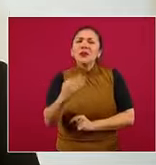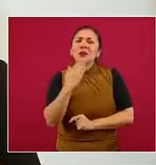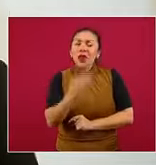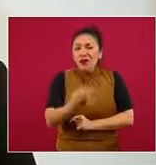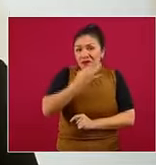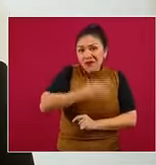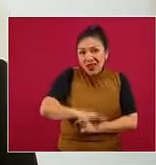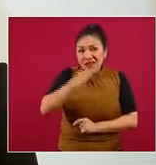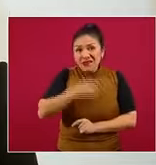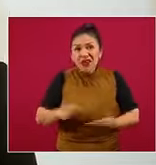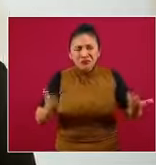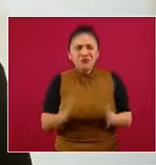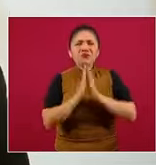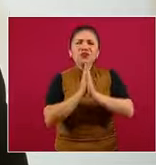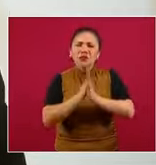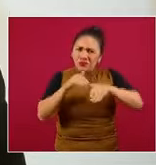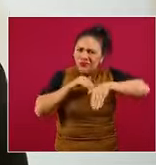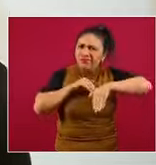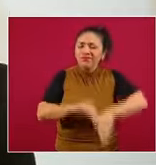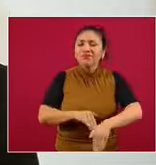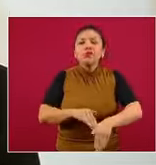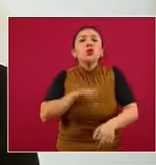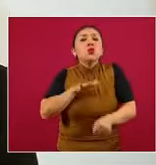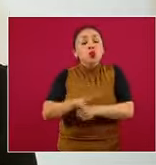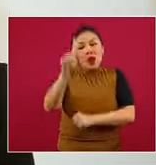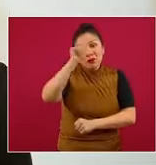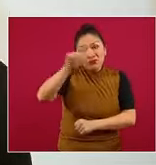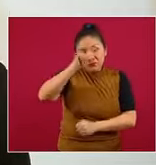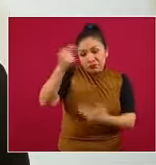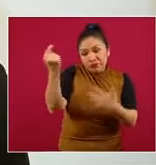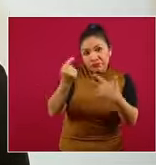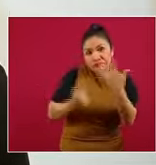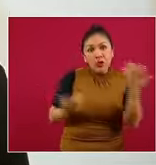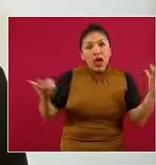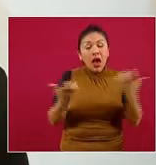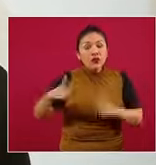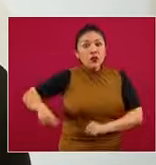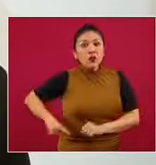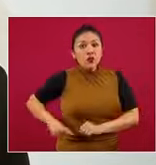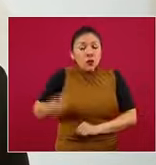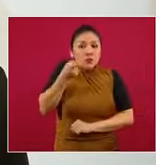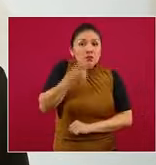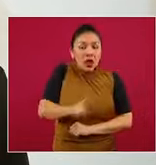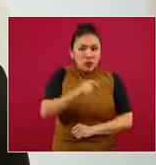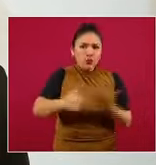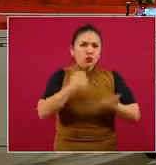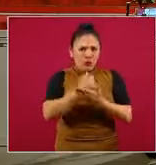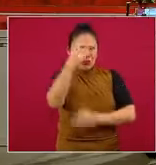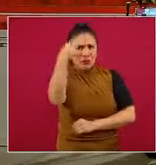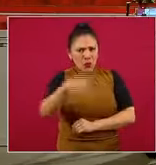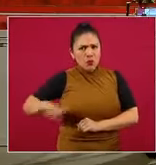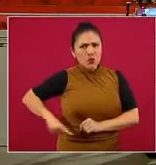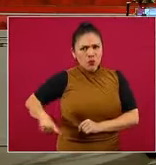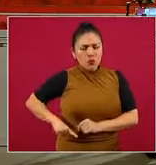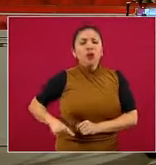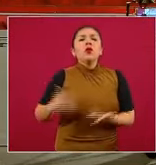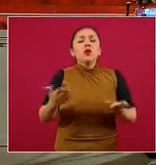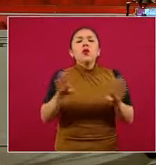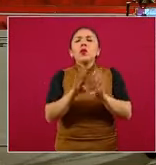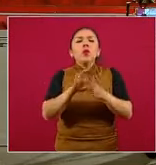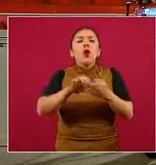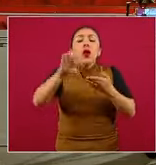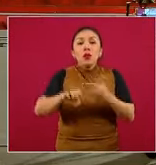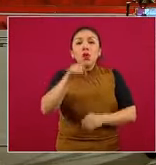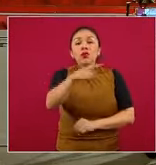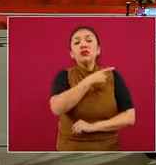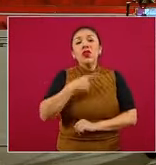fiestas, que en verdad acatemos las medidas que está sacando el Gobierno de México, el Gobierno de la Ciudad de México, como el